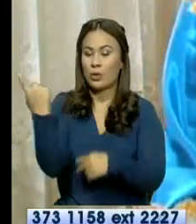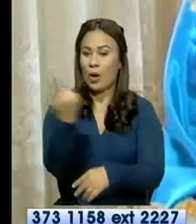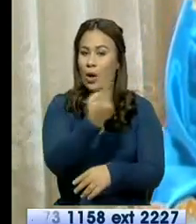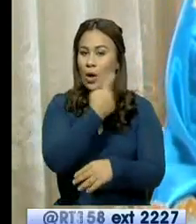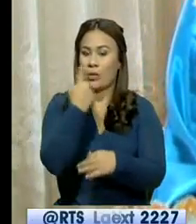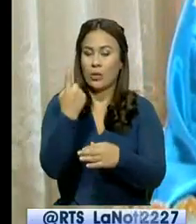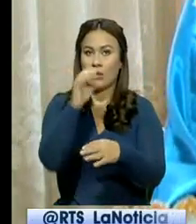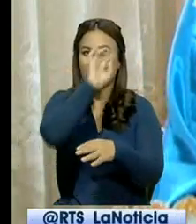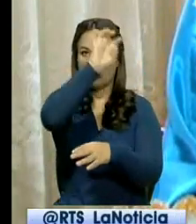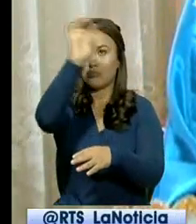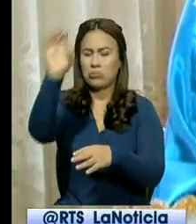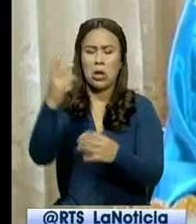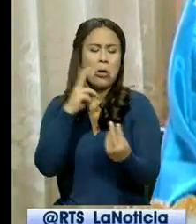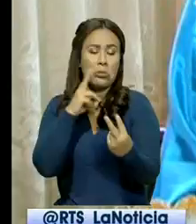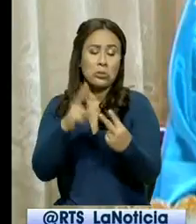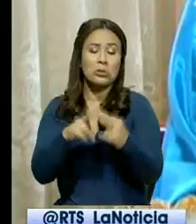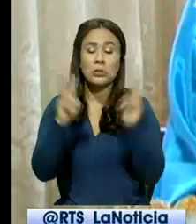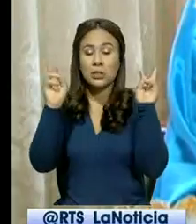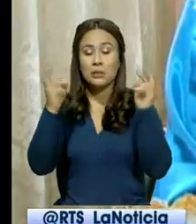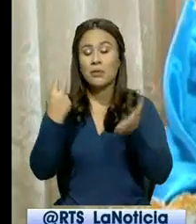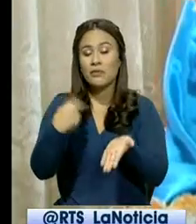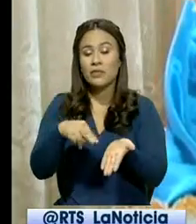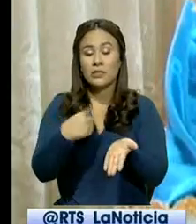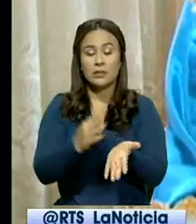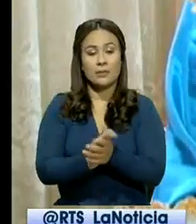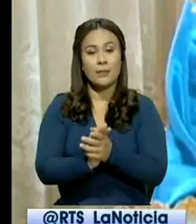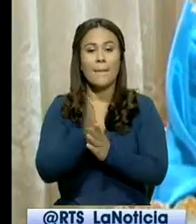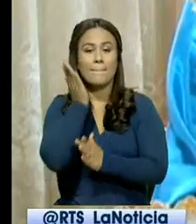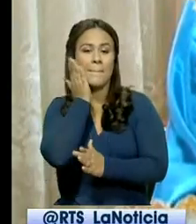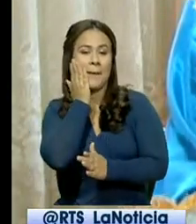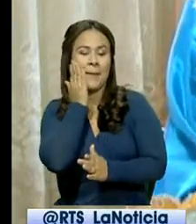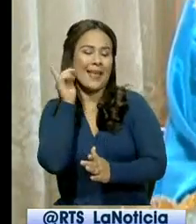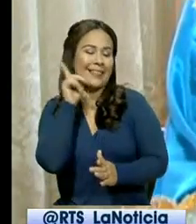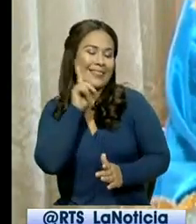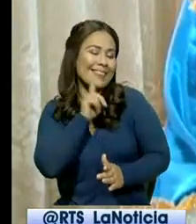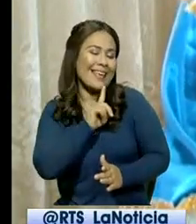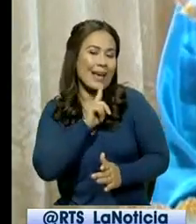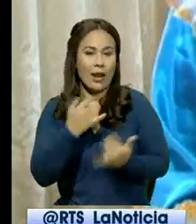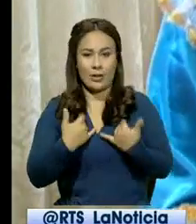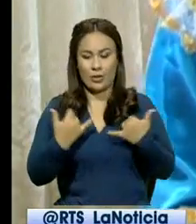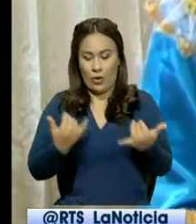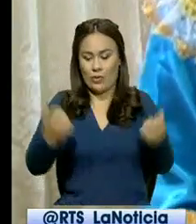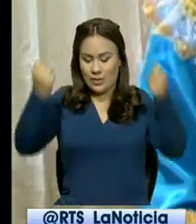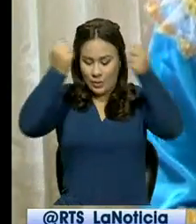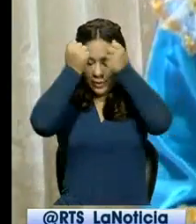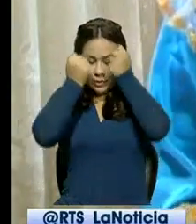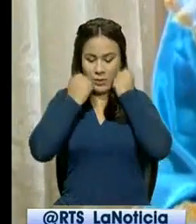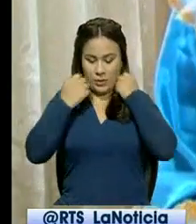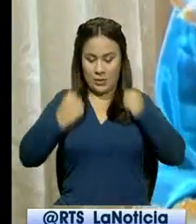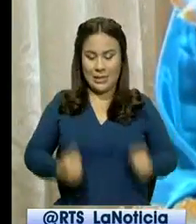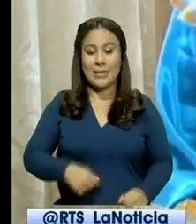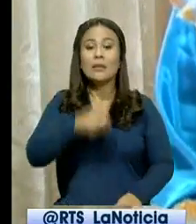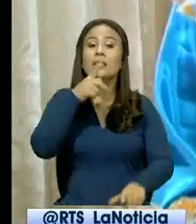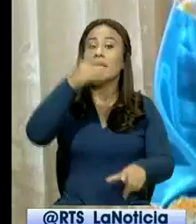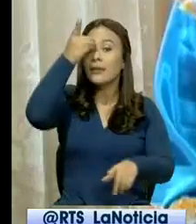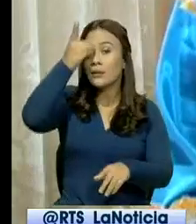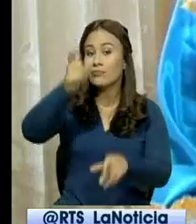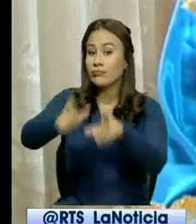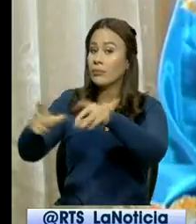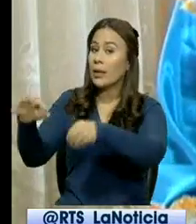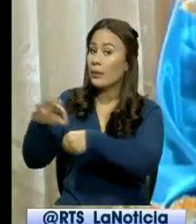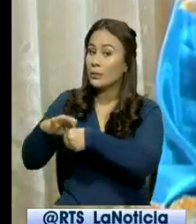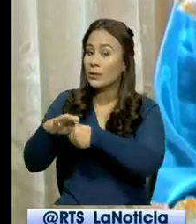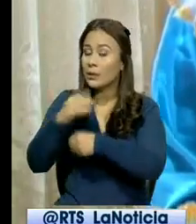universalmente. El personaje de la Mamá Negra que represento el día de hoy por decisión ciudadana de